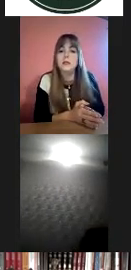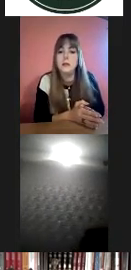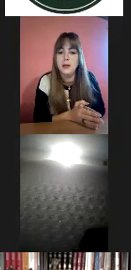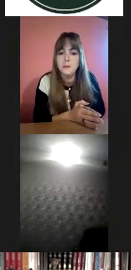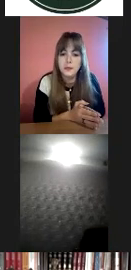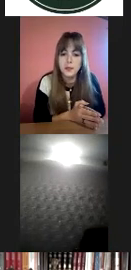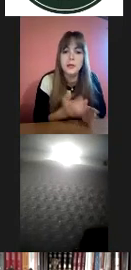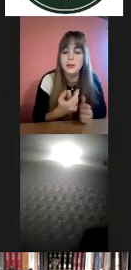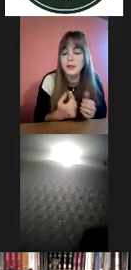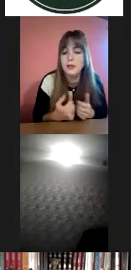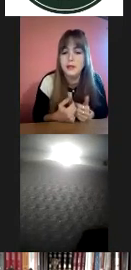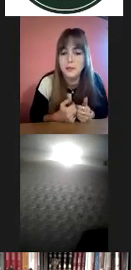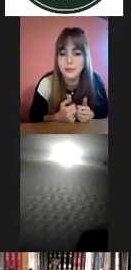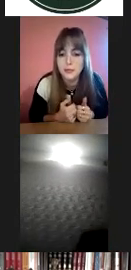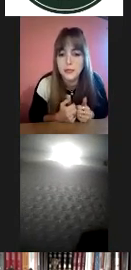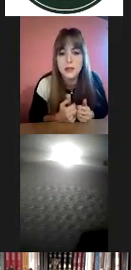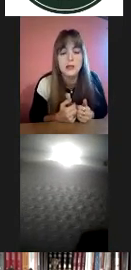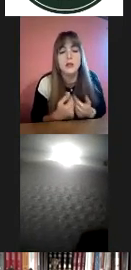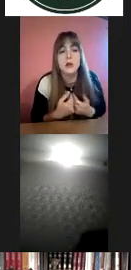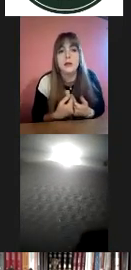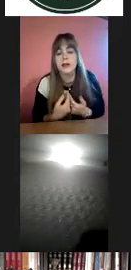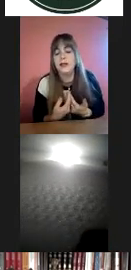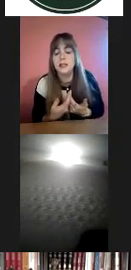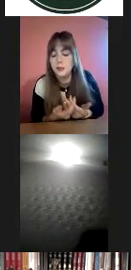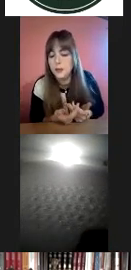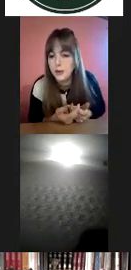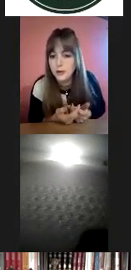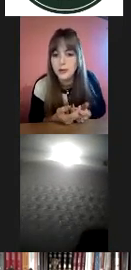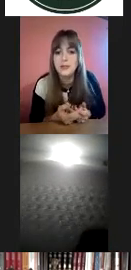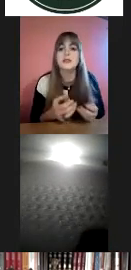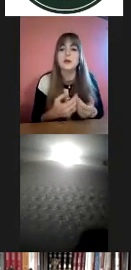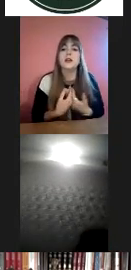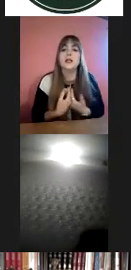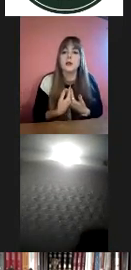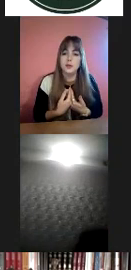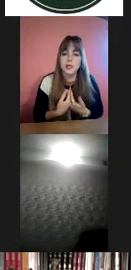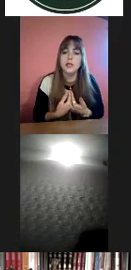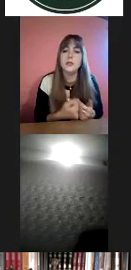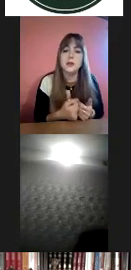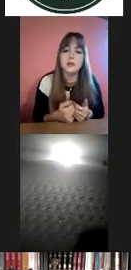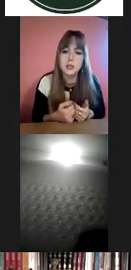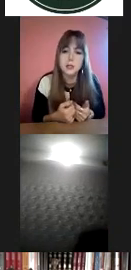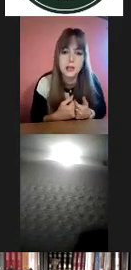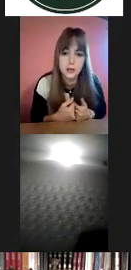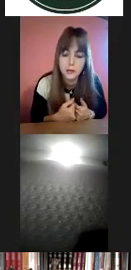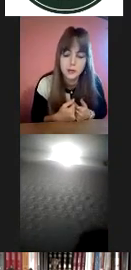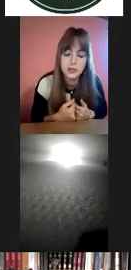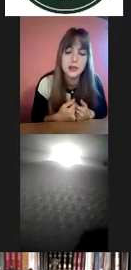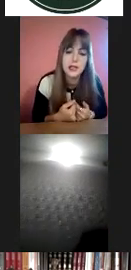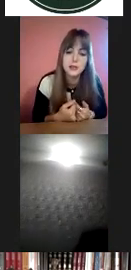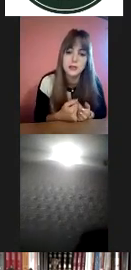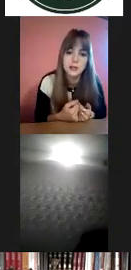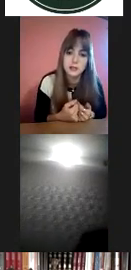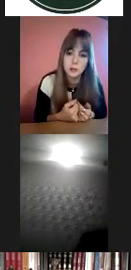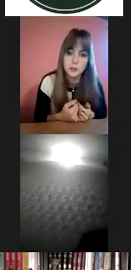salud privada, no privada no privada del sector privado, quiero decir, sino que les corresponde a ellos, perros y gatos, que les corresponde